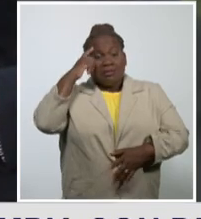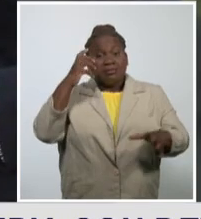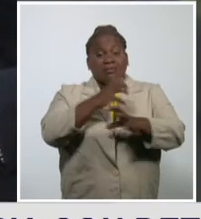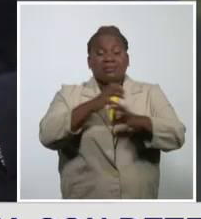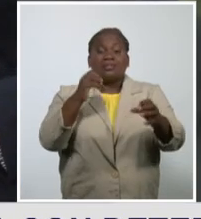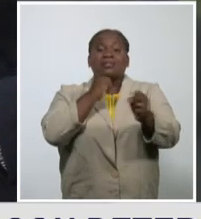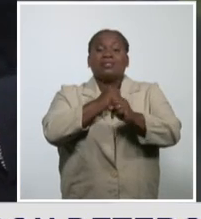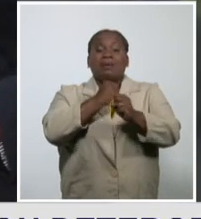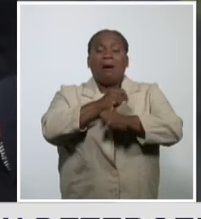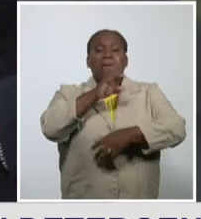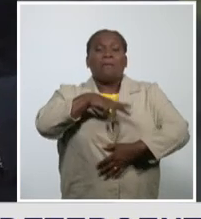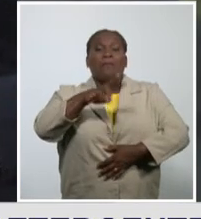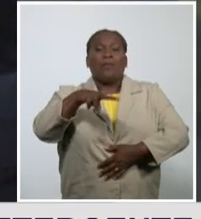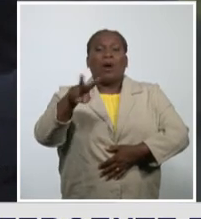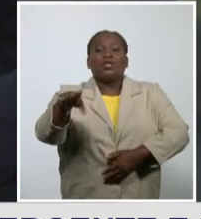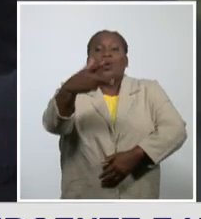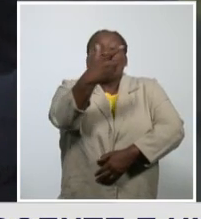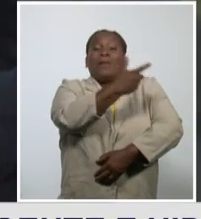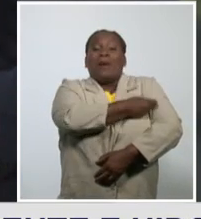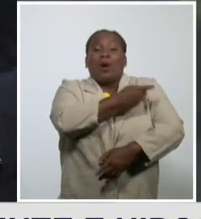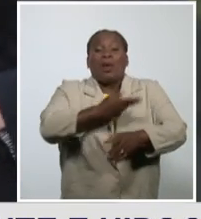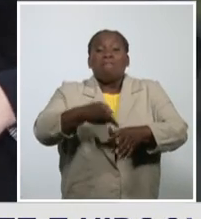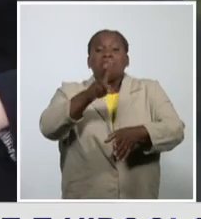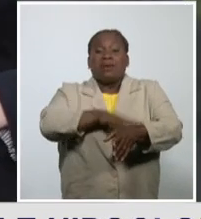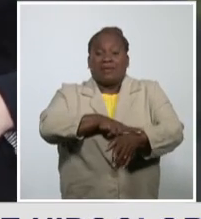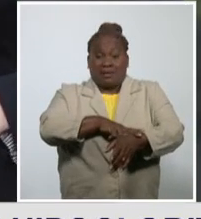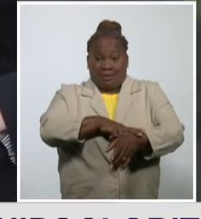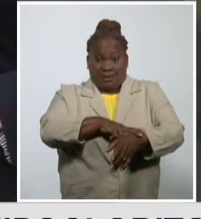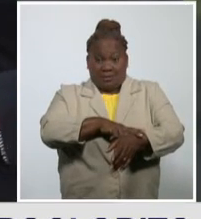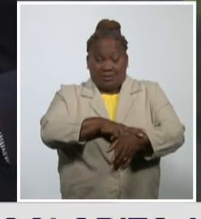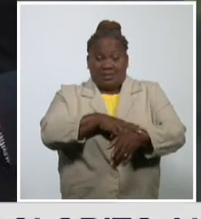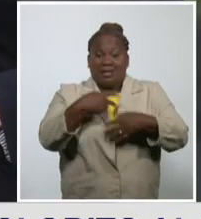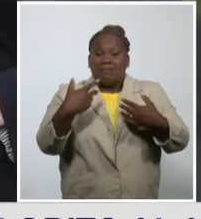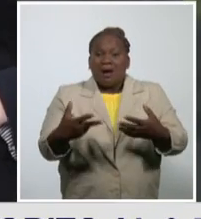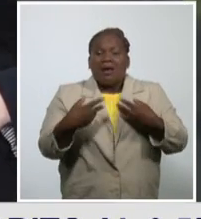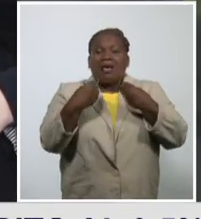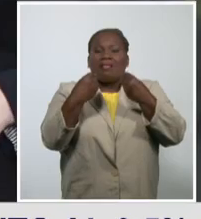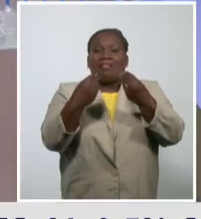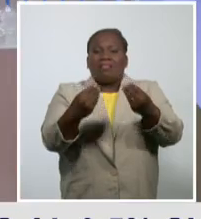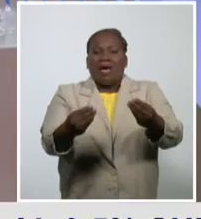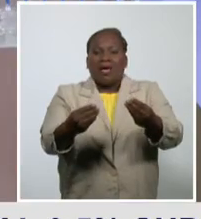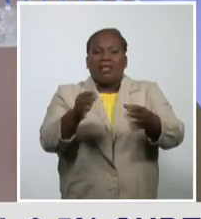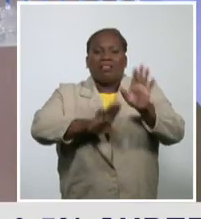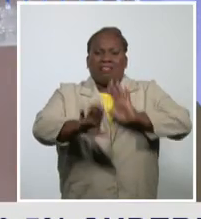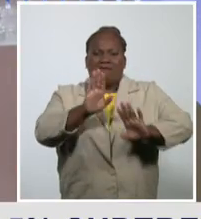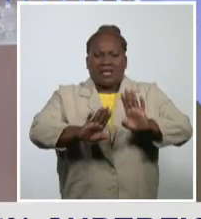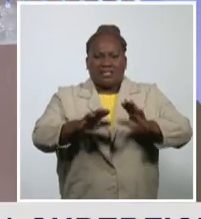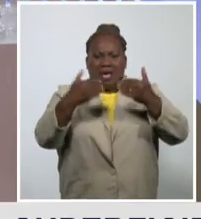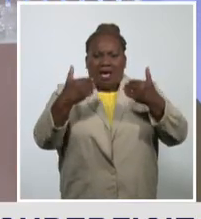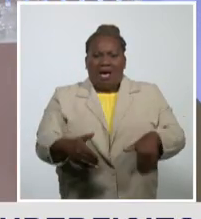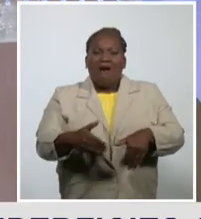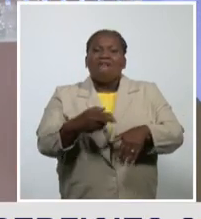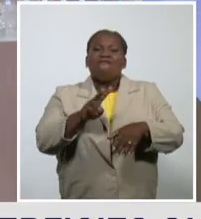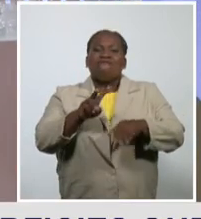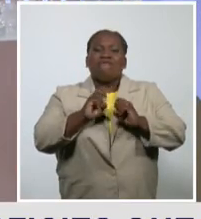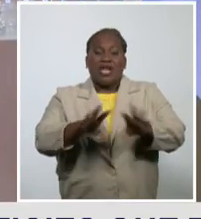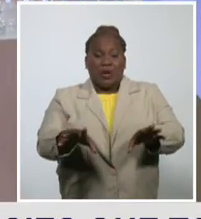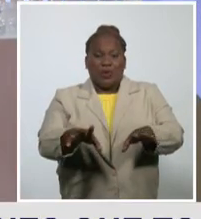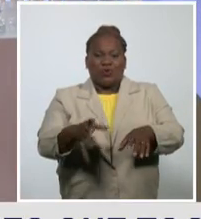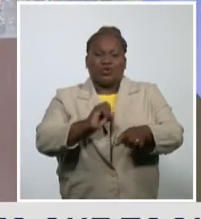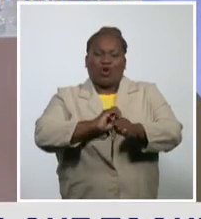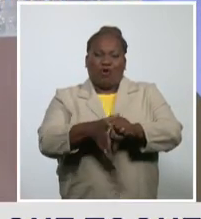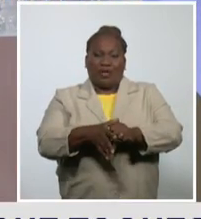en la búsqueda de una vacuna preventiva destinada a generar inmunidad ante el virus. Esto significa que no se trata de